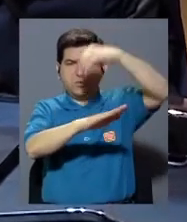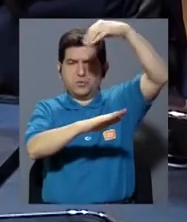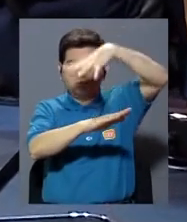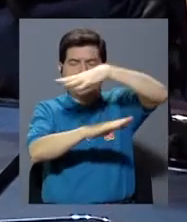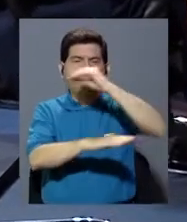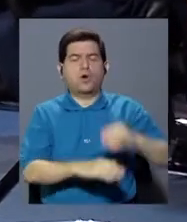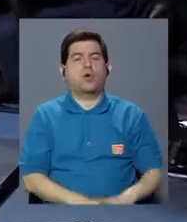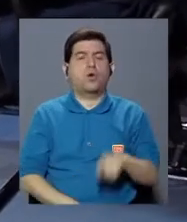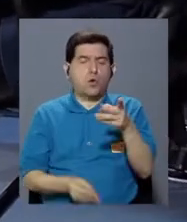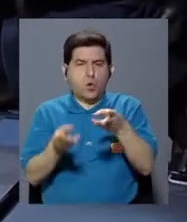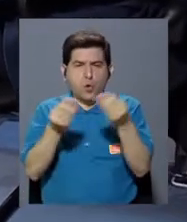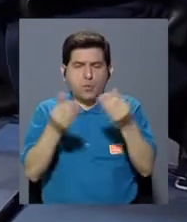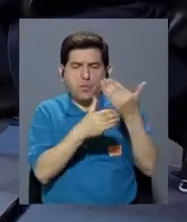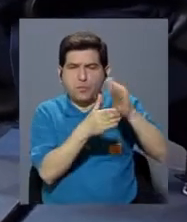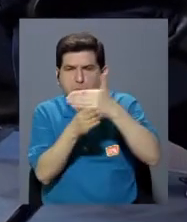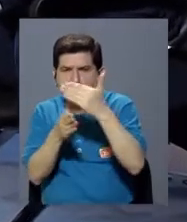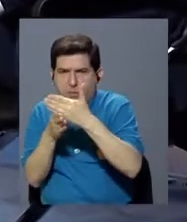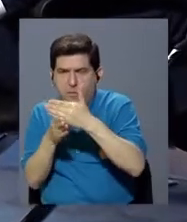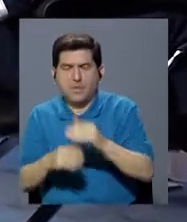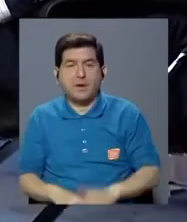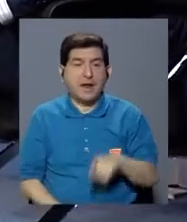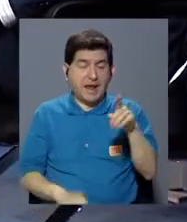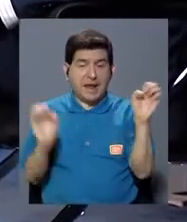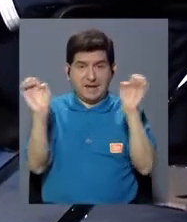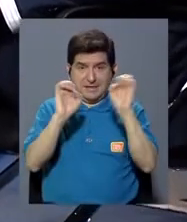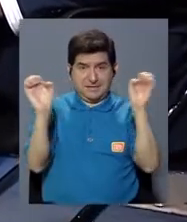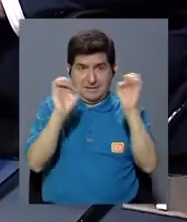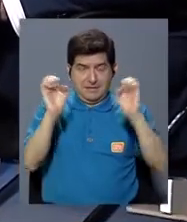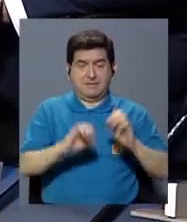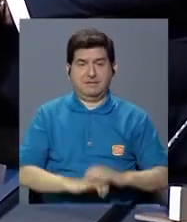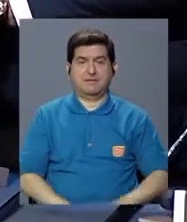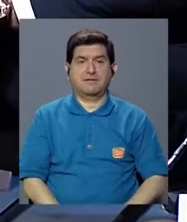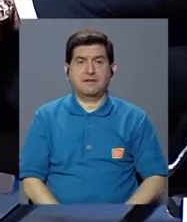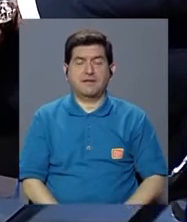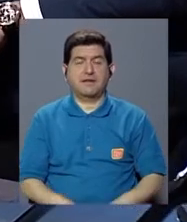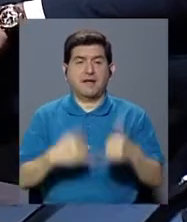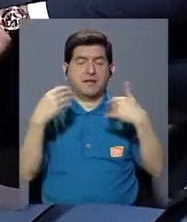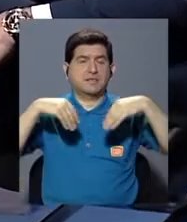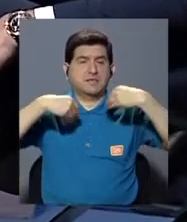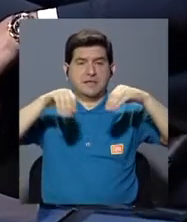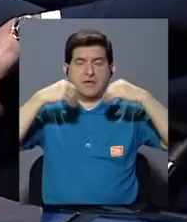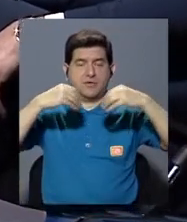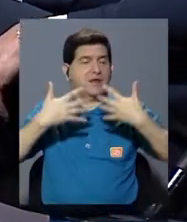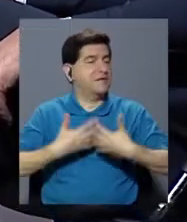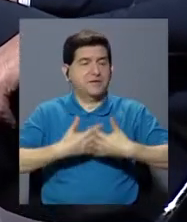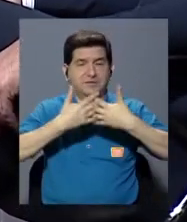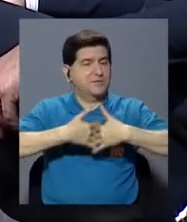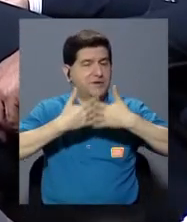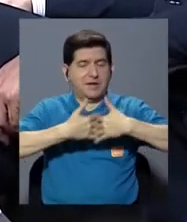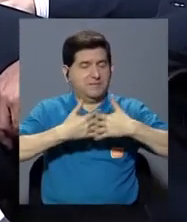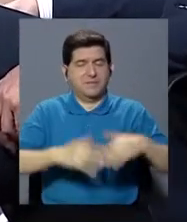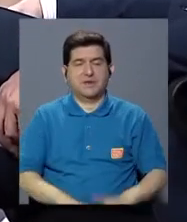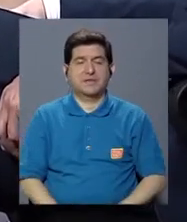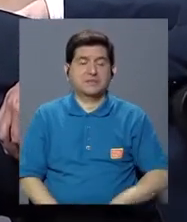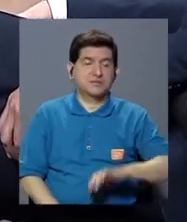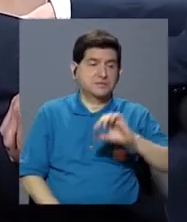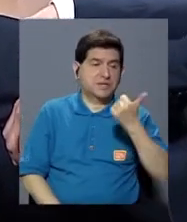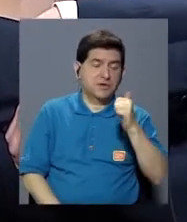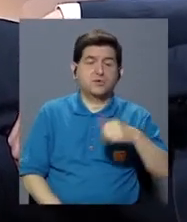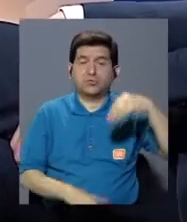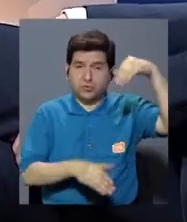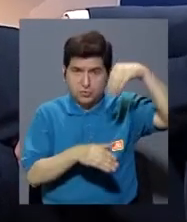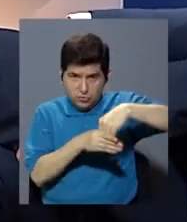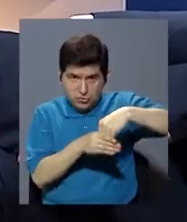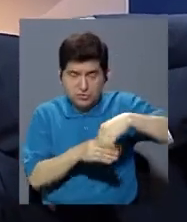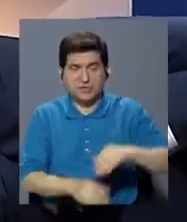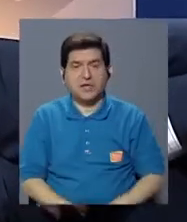a la generación distribuida. Pero entonces esa energía deja de venderla a la empresa distribuidora. Entonces los demás que